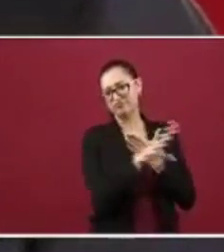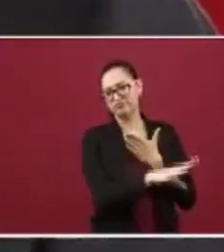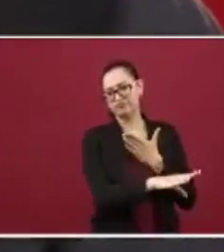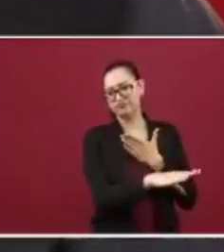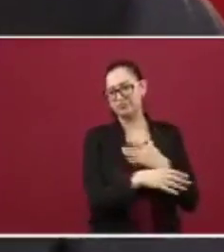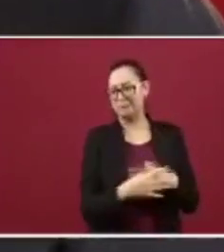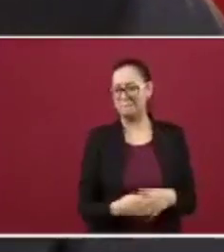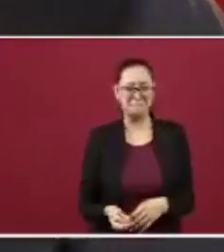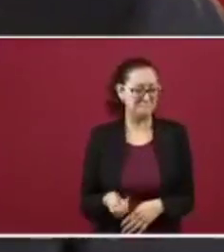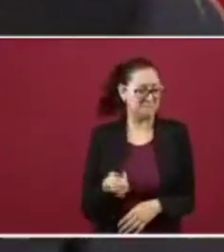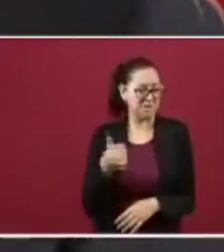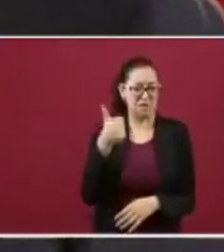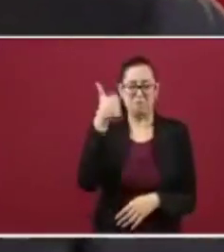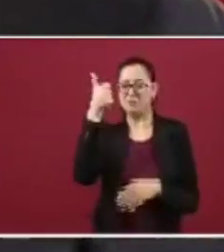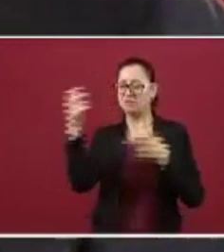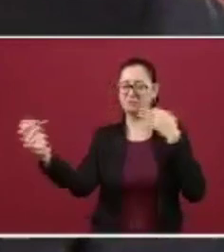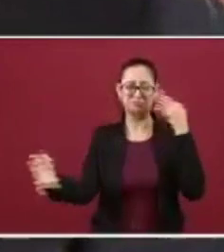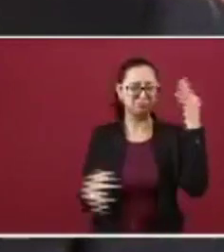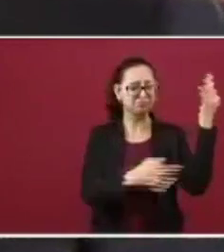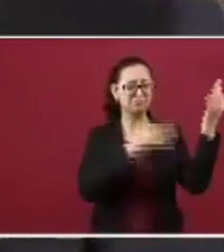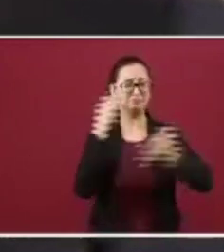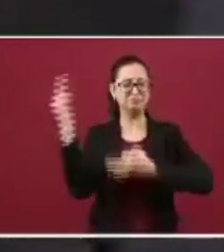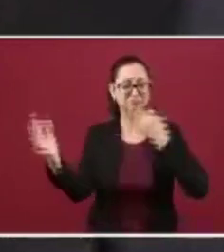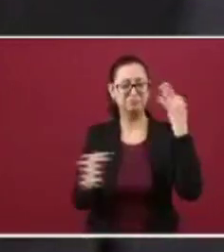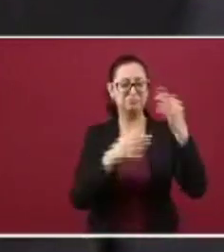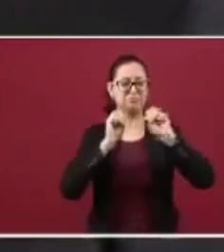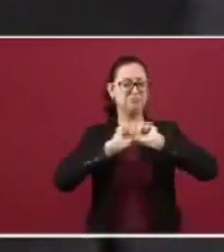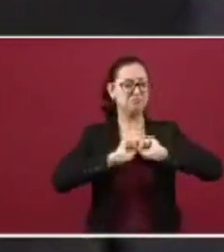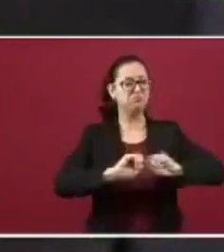Como nunca, una campaña de medios,